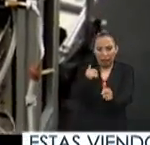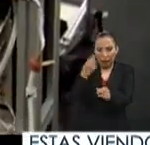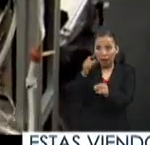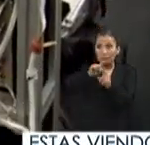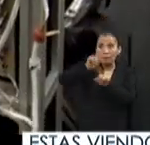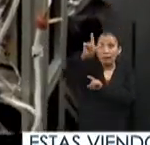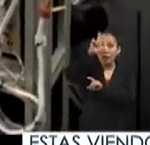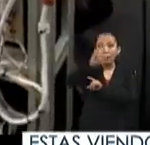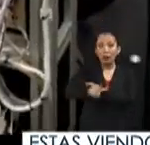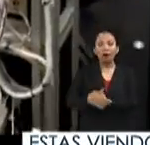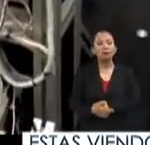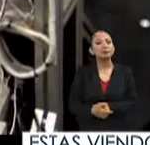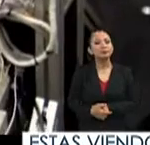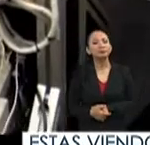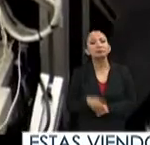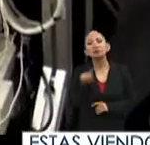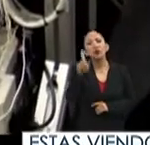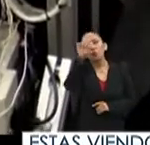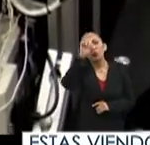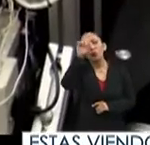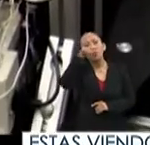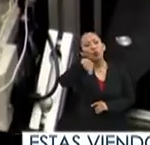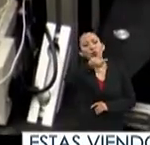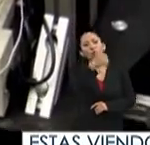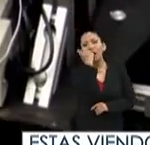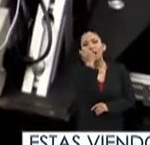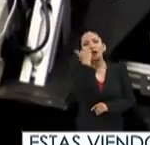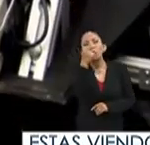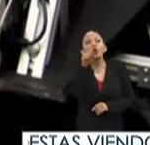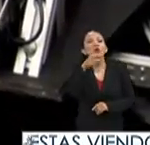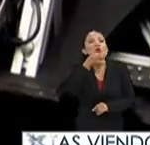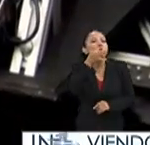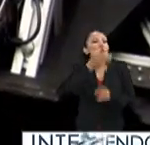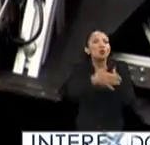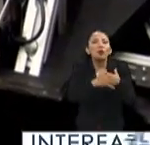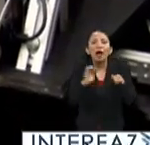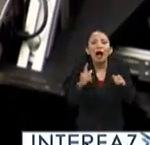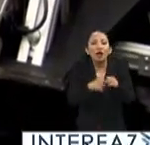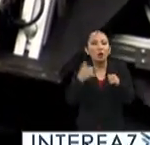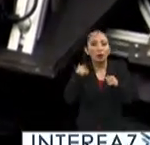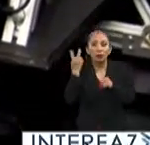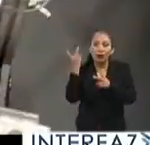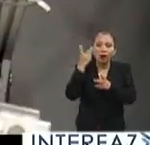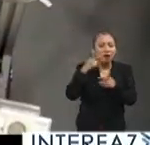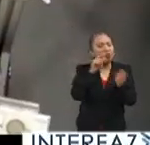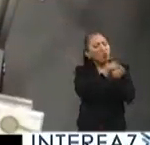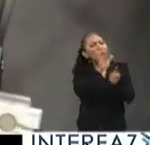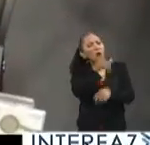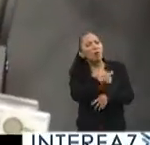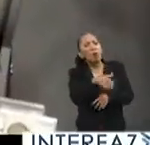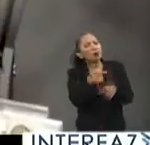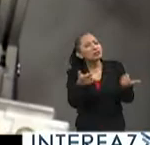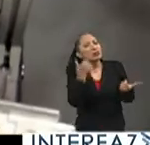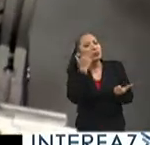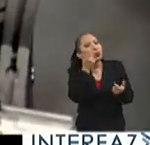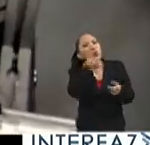mandar a la Luna. ¿Qué es lo que le recomendarías a los estudiantes o qué les dices cuando llegan y te preguntan y quieren hacer algo